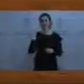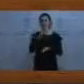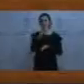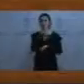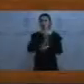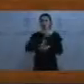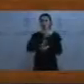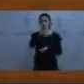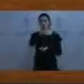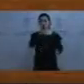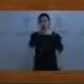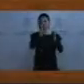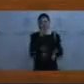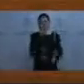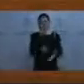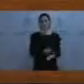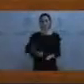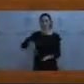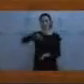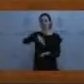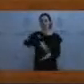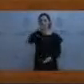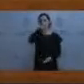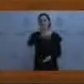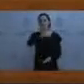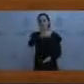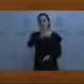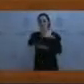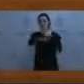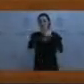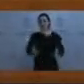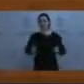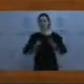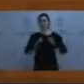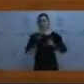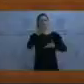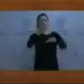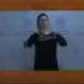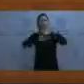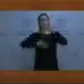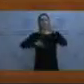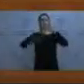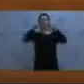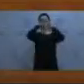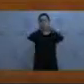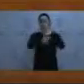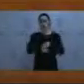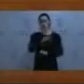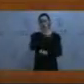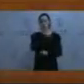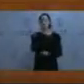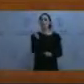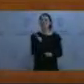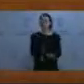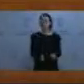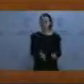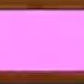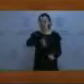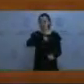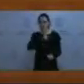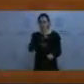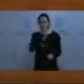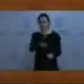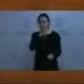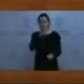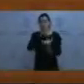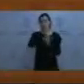no nos han sacado de dudas. Es más, nos han dejado preocupados. A mí, a los profesionales, ahora hablo de todas las categorías,